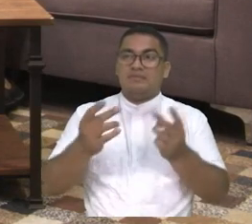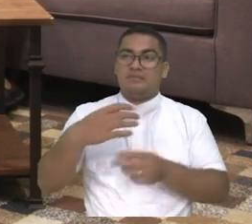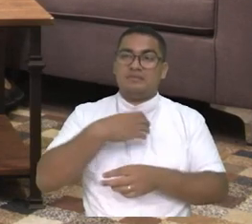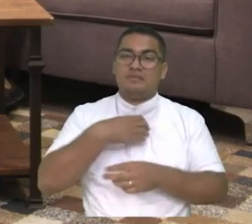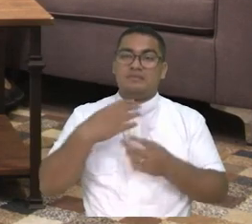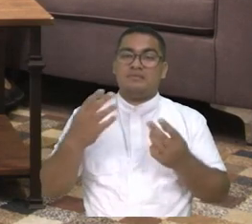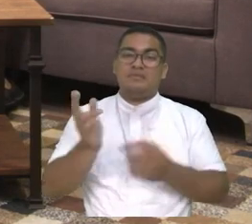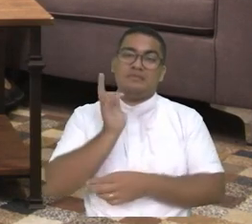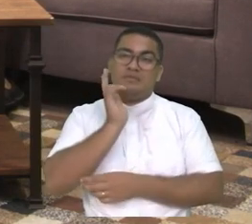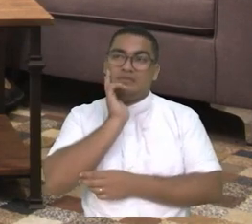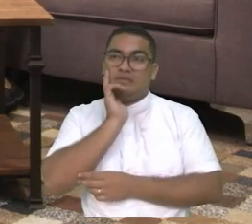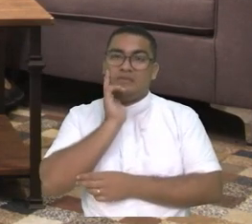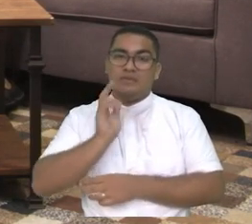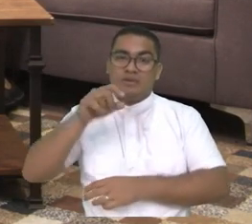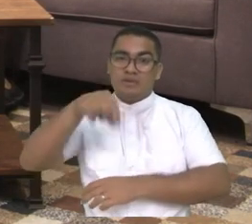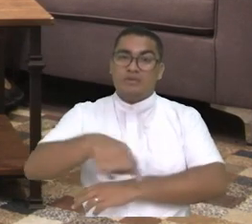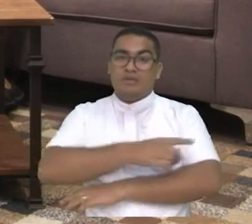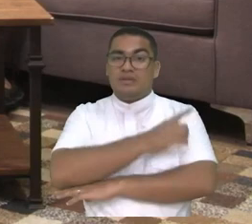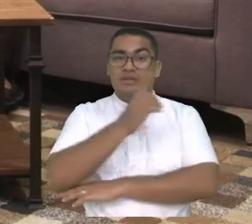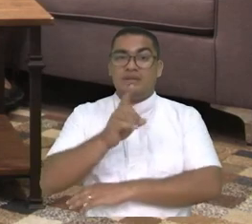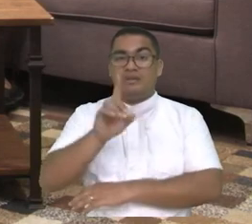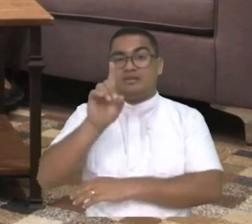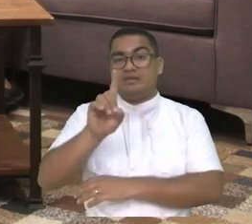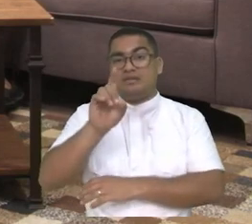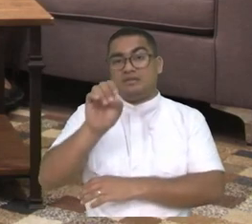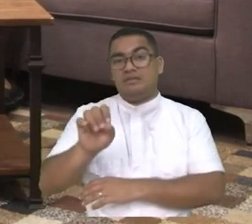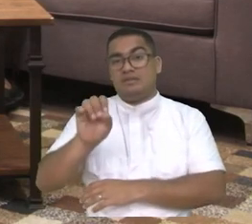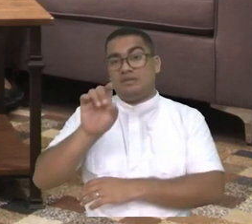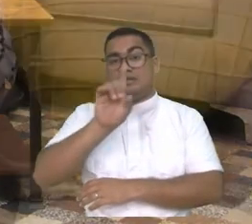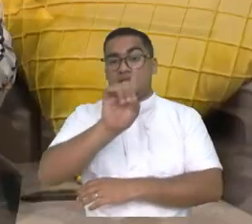Rubén Darío, hoy a propósito de cumplirse precisamente